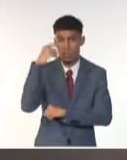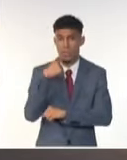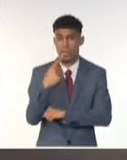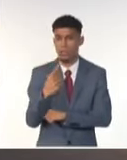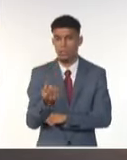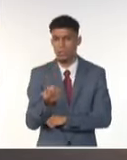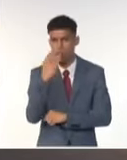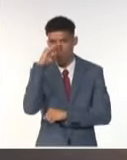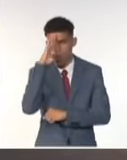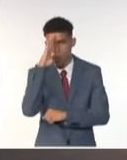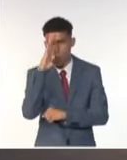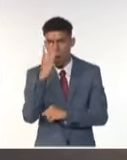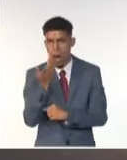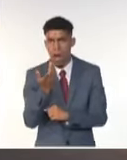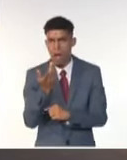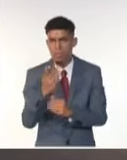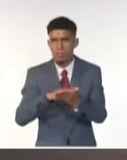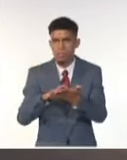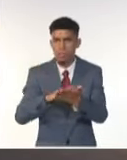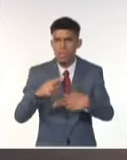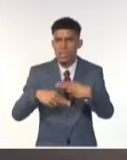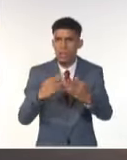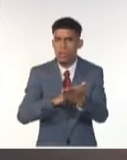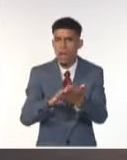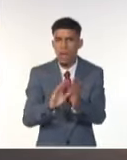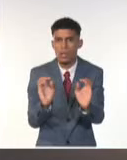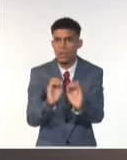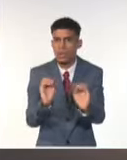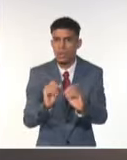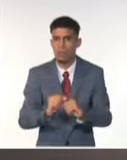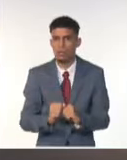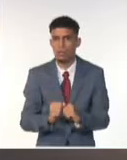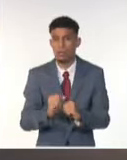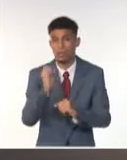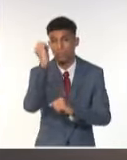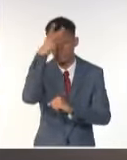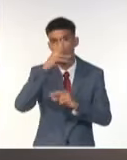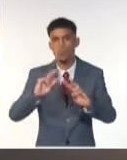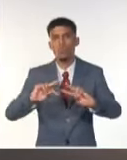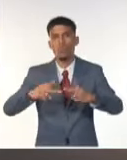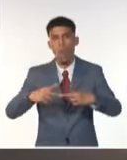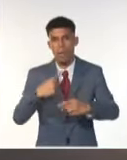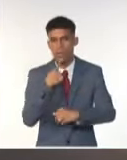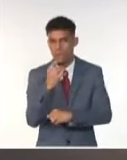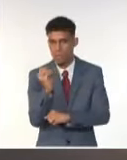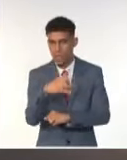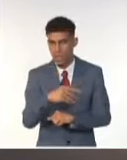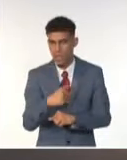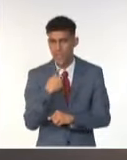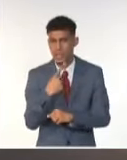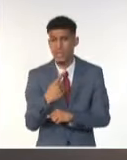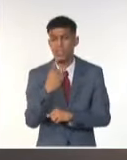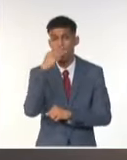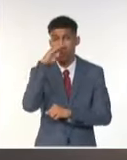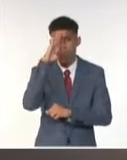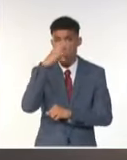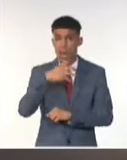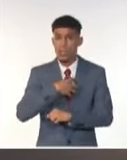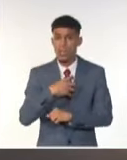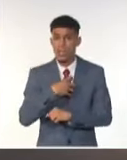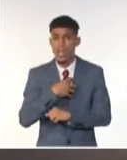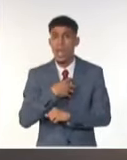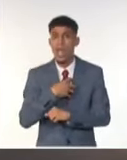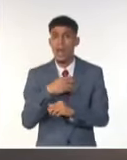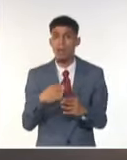Gustavo Petro, ha sido rechazada internacionalmente. Trump vuelve a mentir que si submarinos y buques de guerra nucleares en Cuba